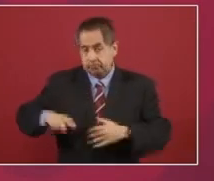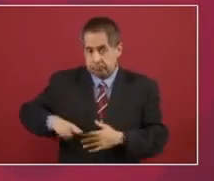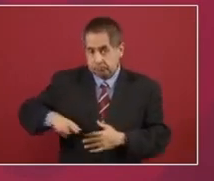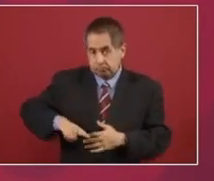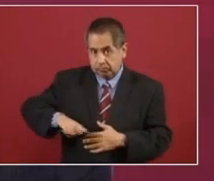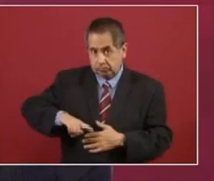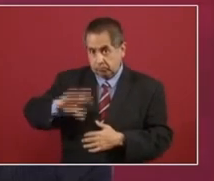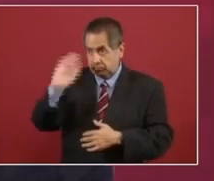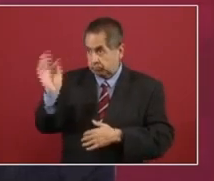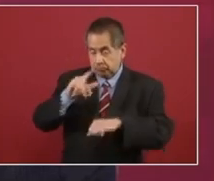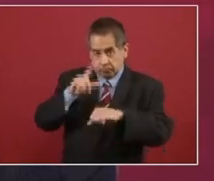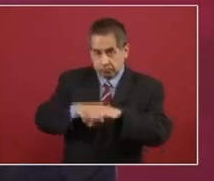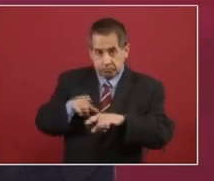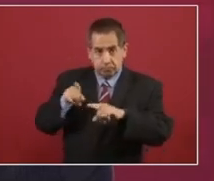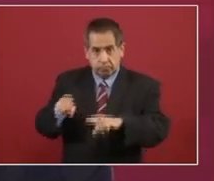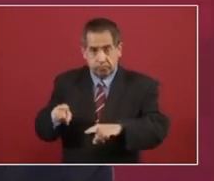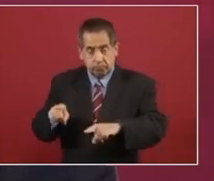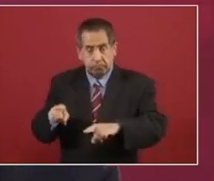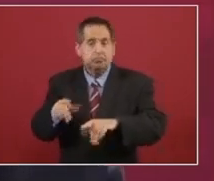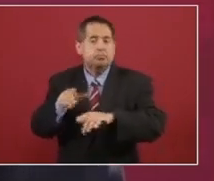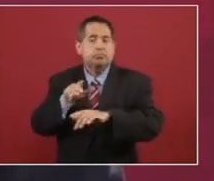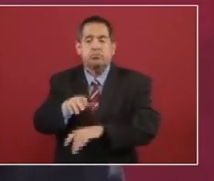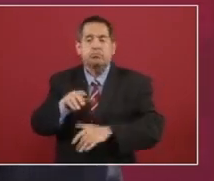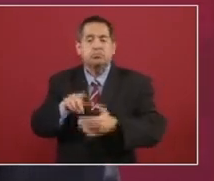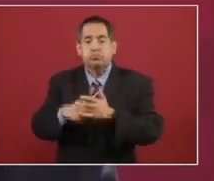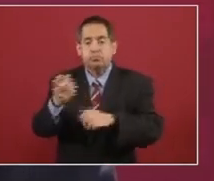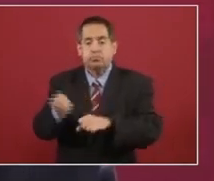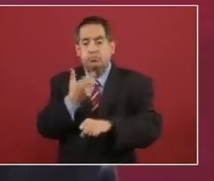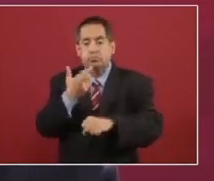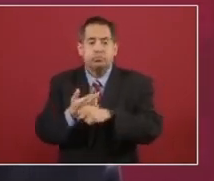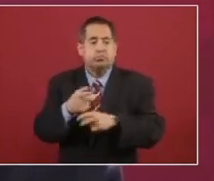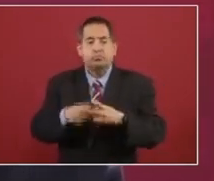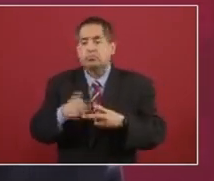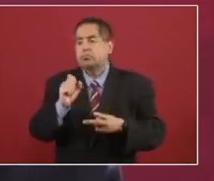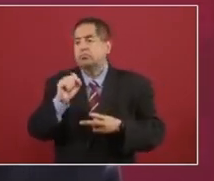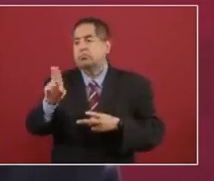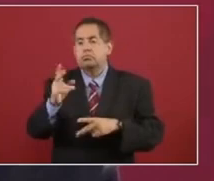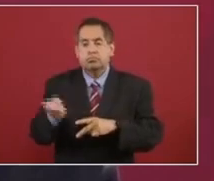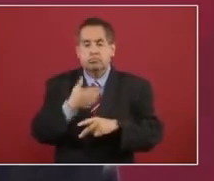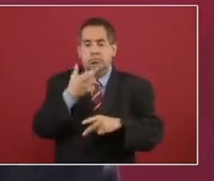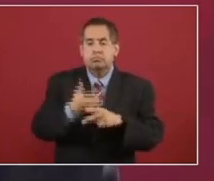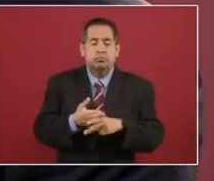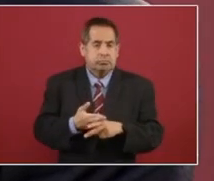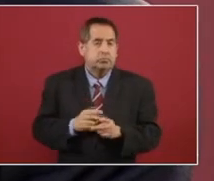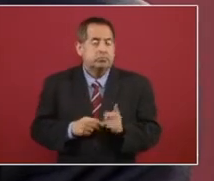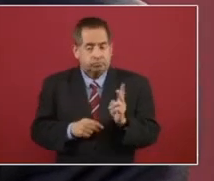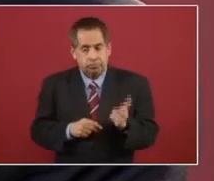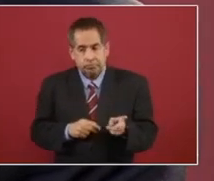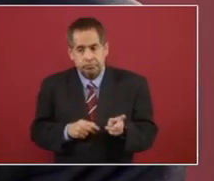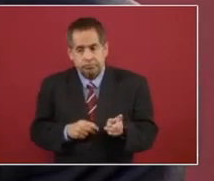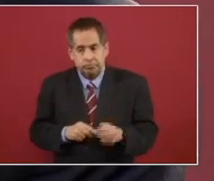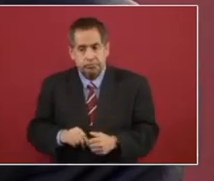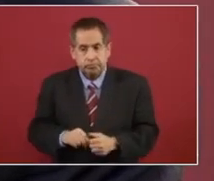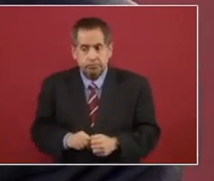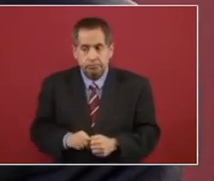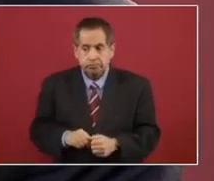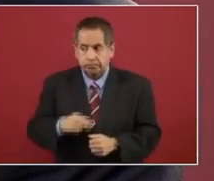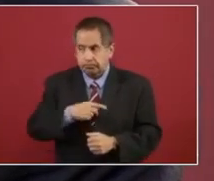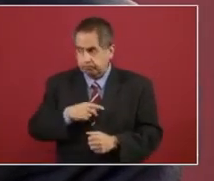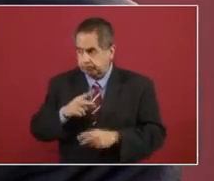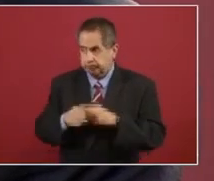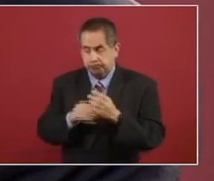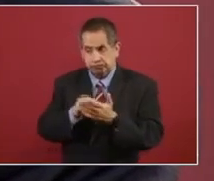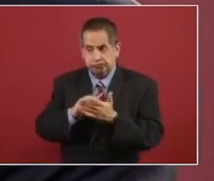del gobierno federal, sobre todo los secretarios, subsecretarios, tienen